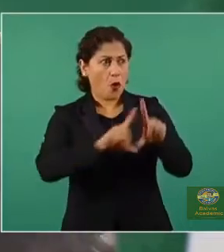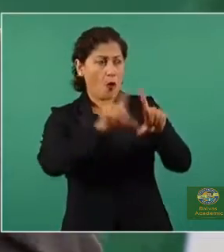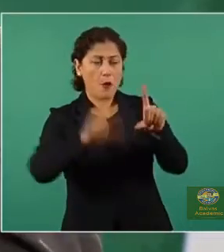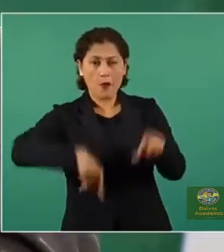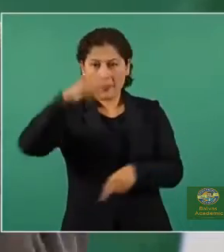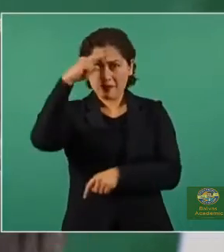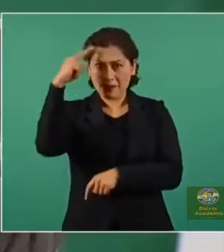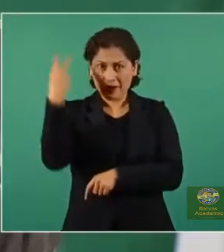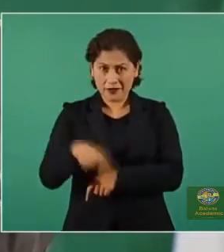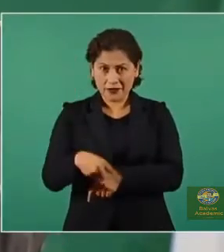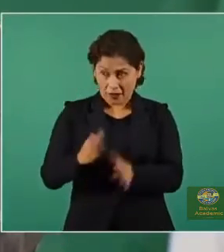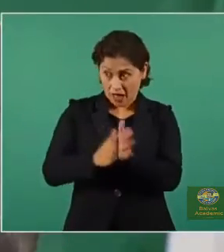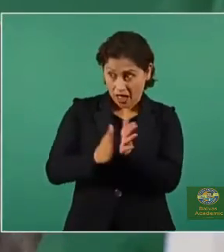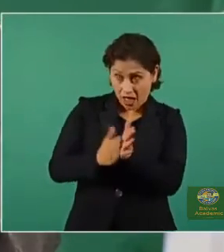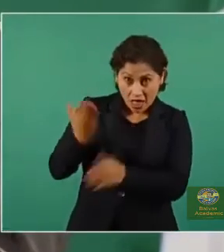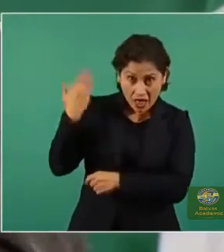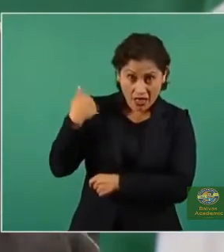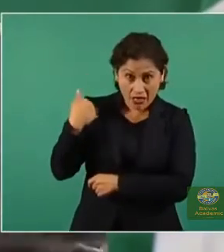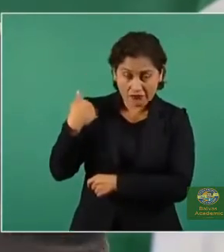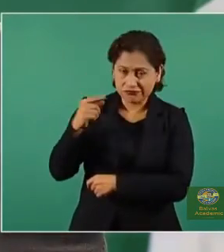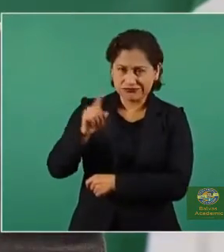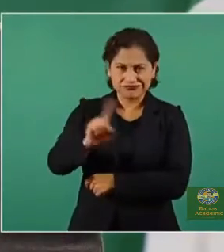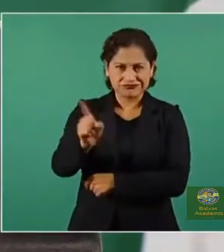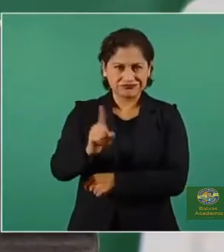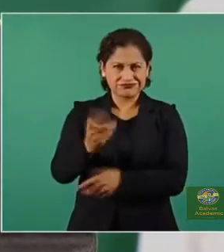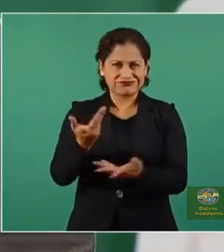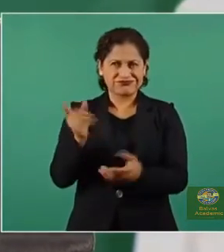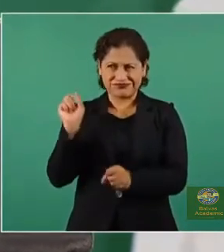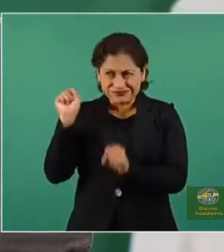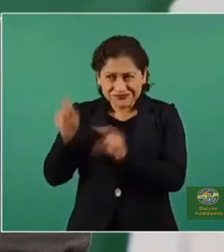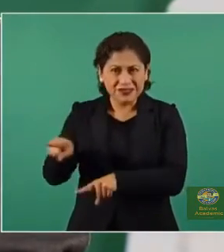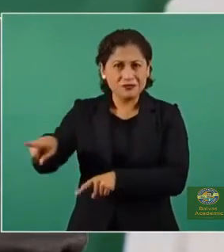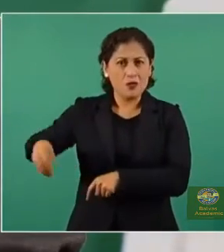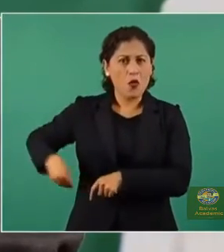que originó la violencia.